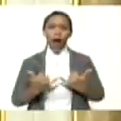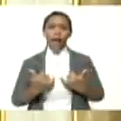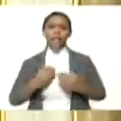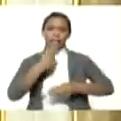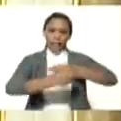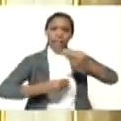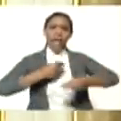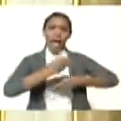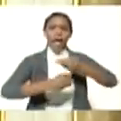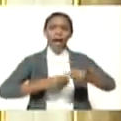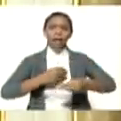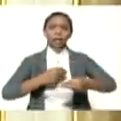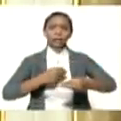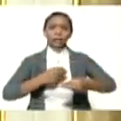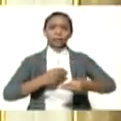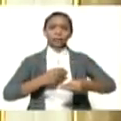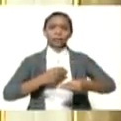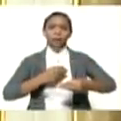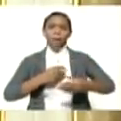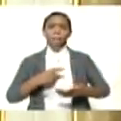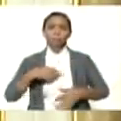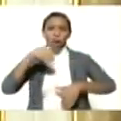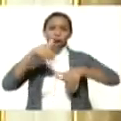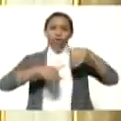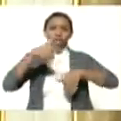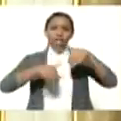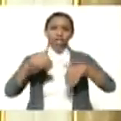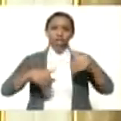llegara por los votos